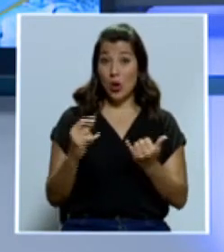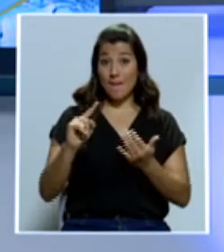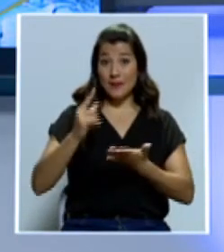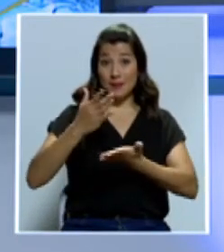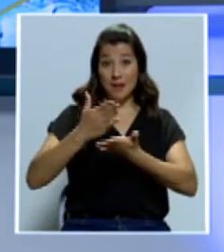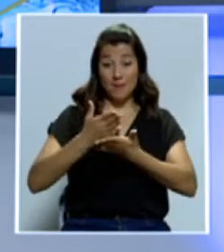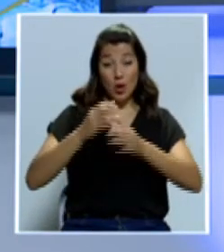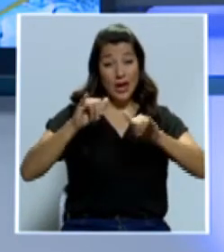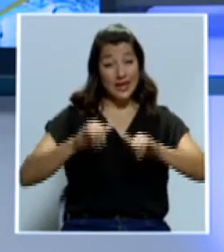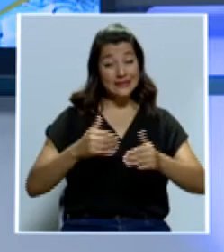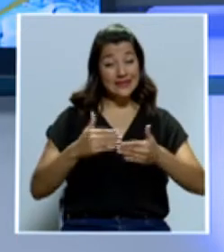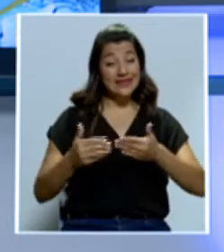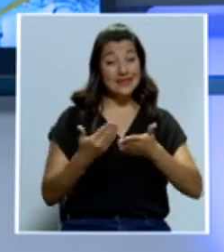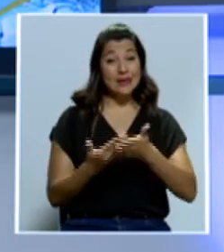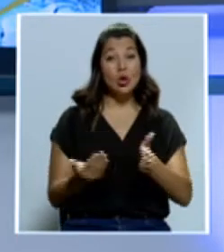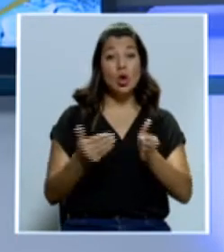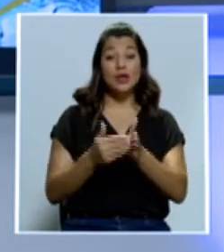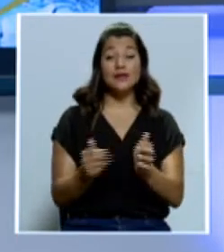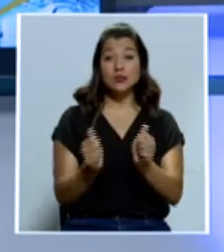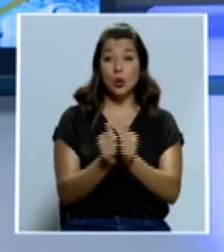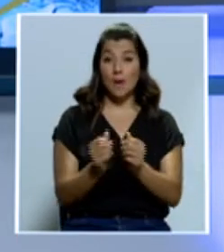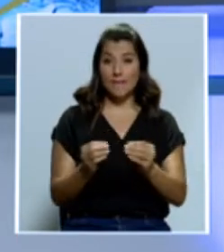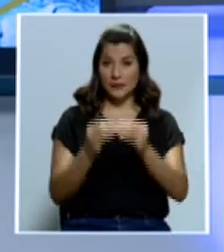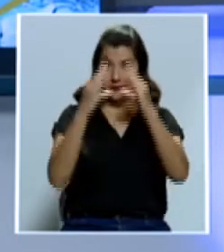pausa, pero quédese que enseguida regresamos con más noticias.